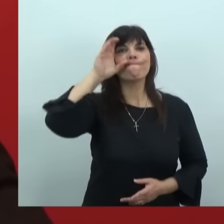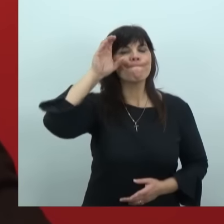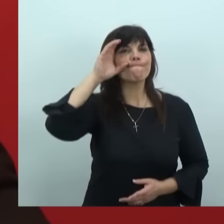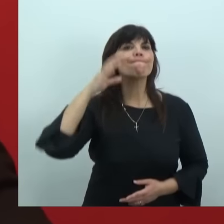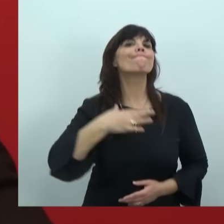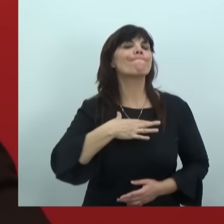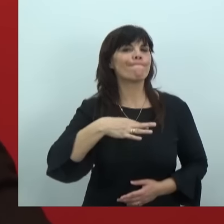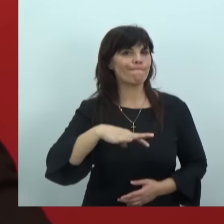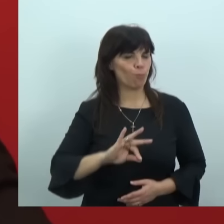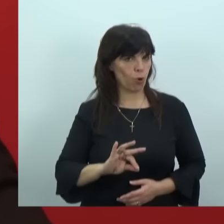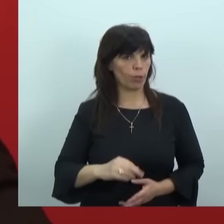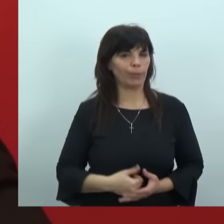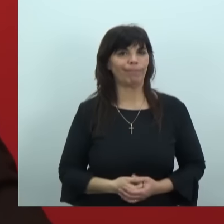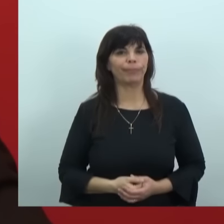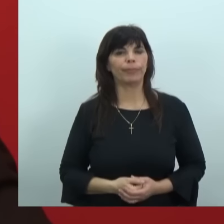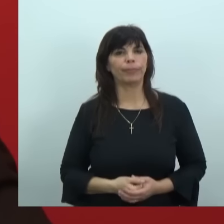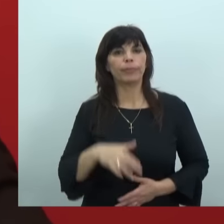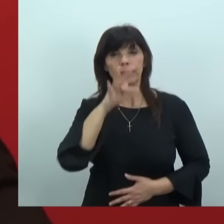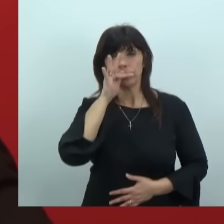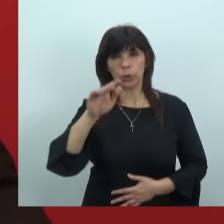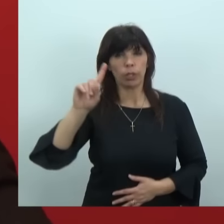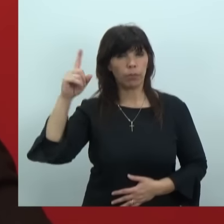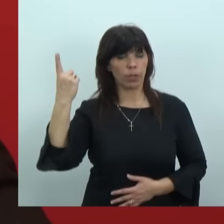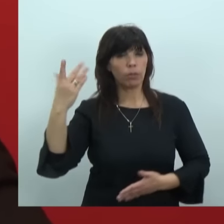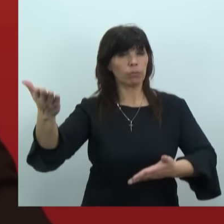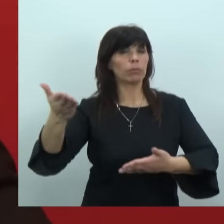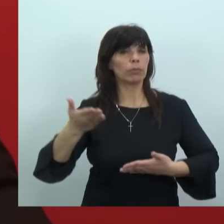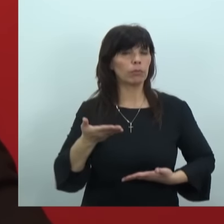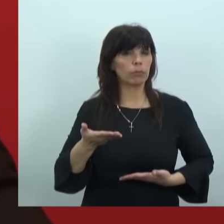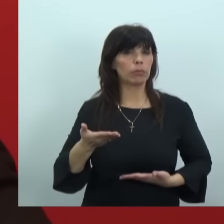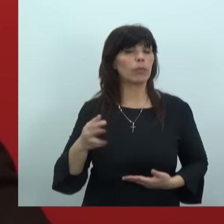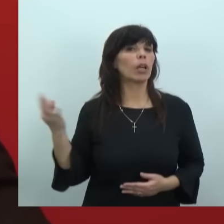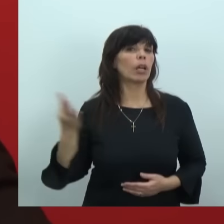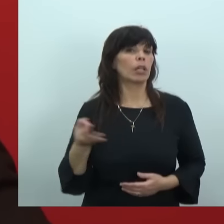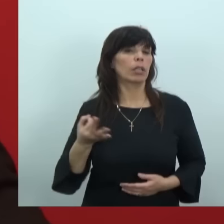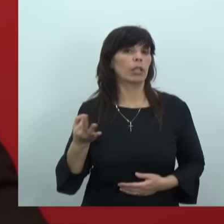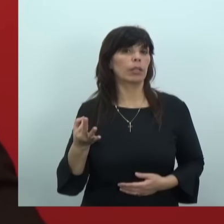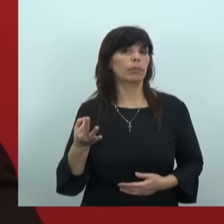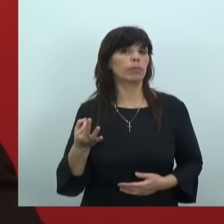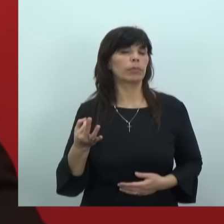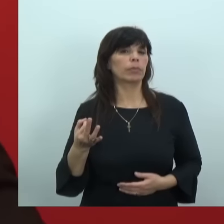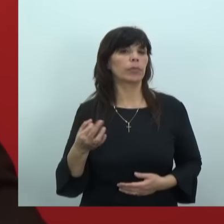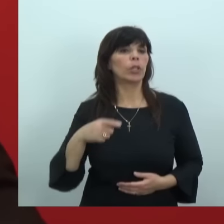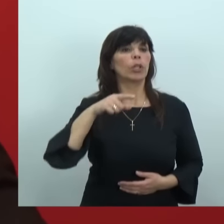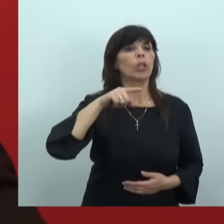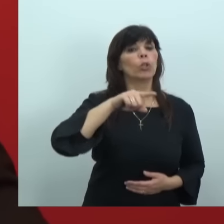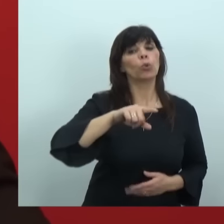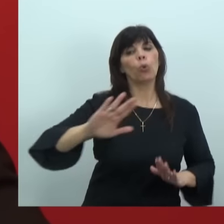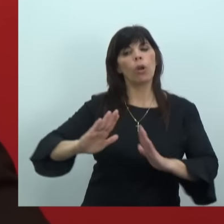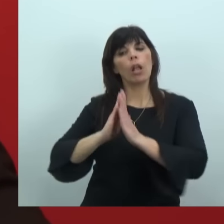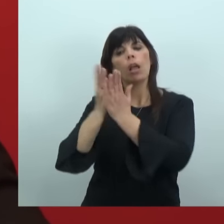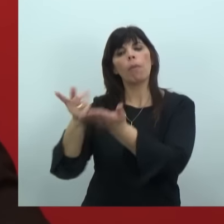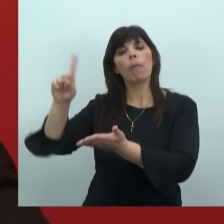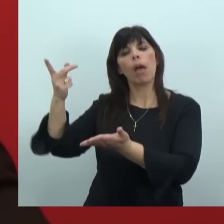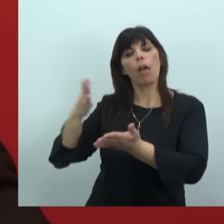Una promesa de Dios te ayuda a profundizar tu confianza en la palabra de